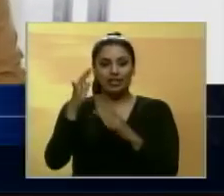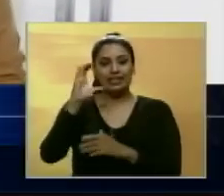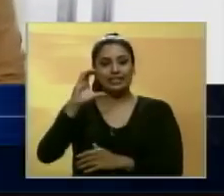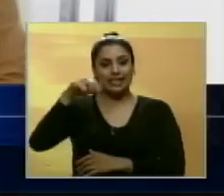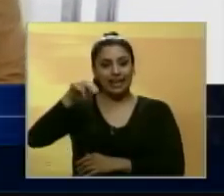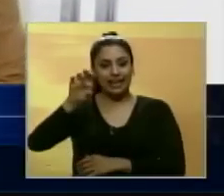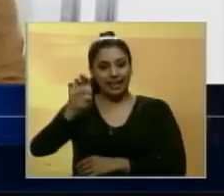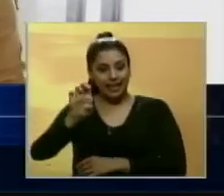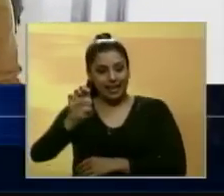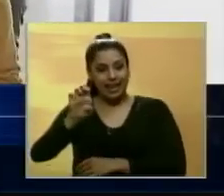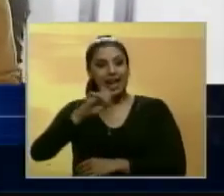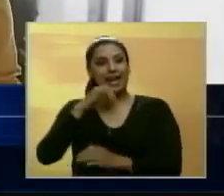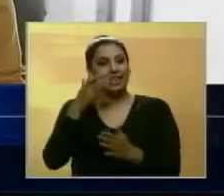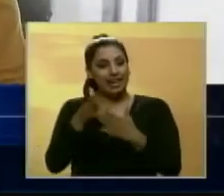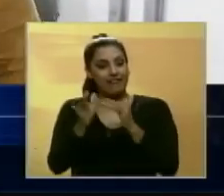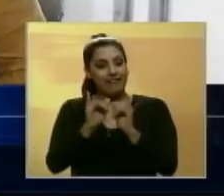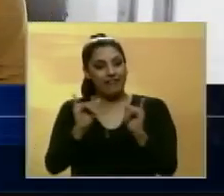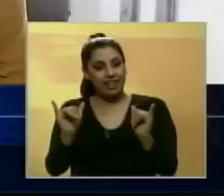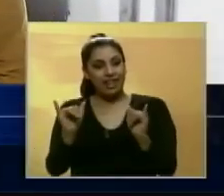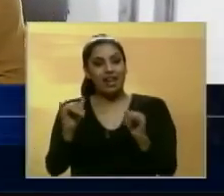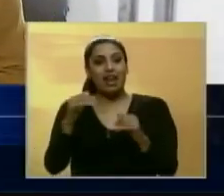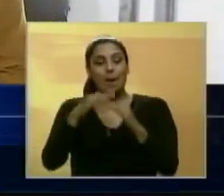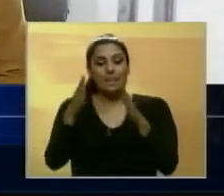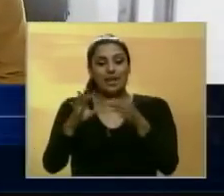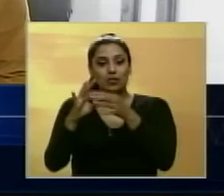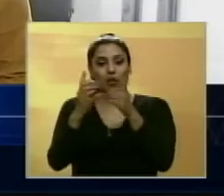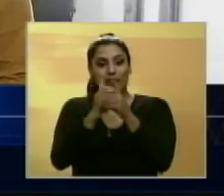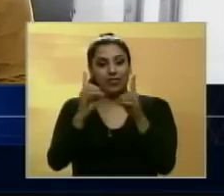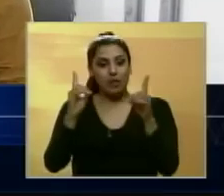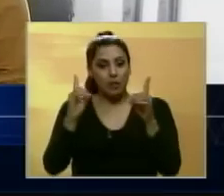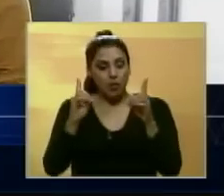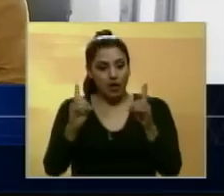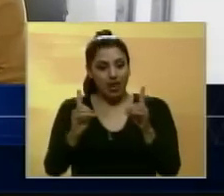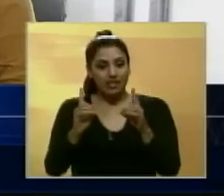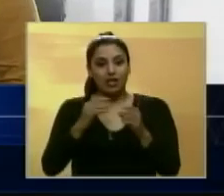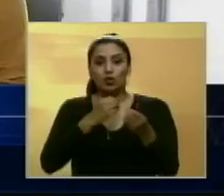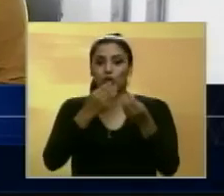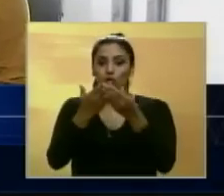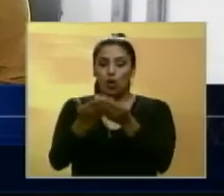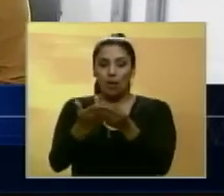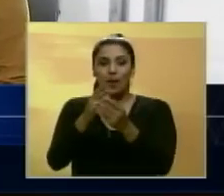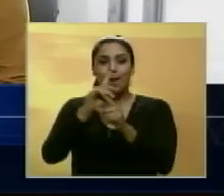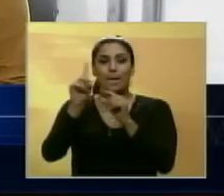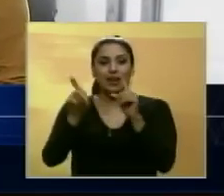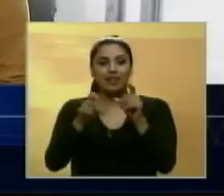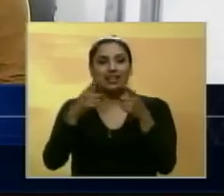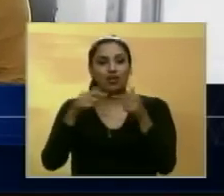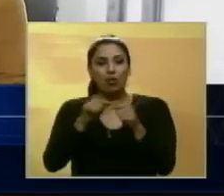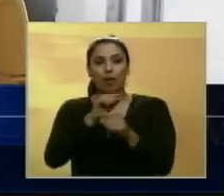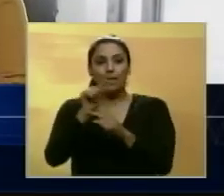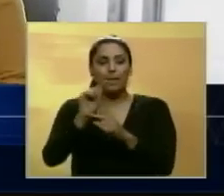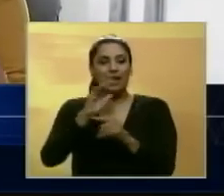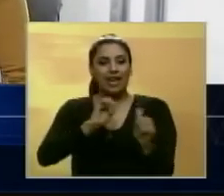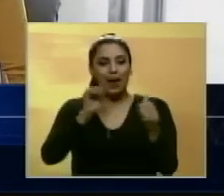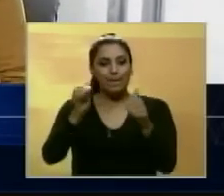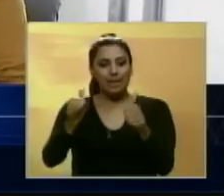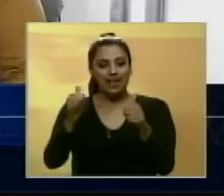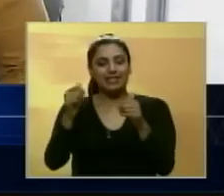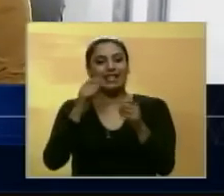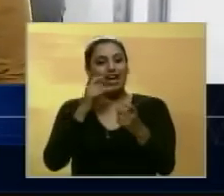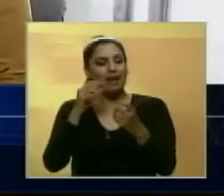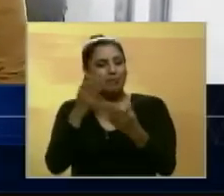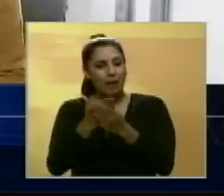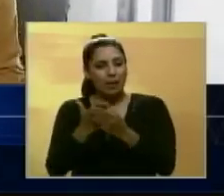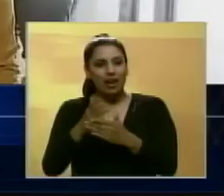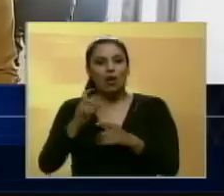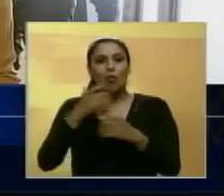Consejo Nacional Electoral y es que finalmente la Mesa de la Unidad Democrática entregó los requisitos que se habían exigido para iniciar el trámite